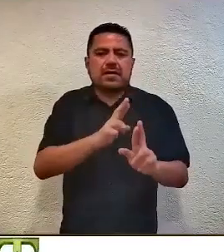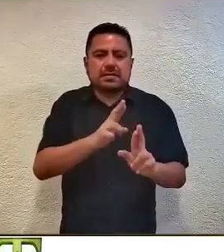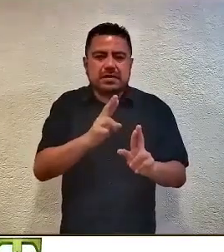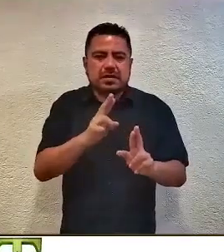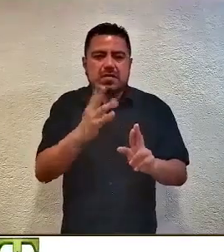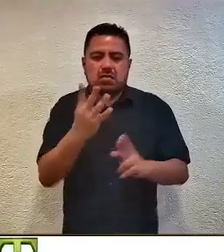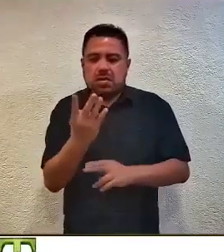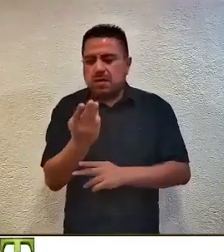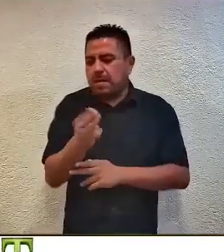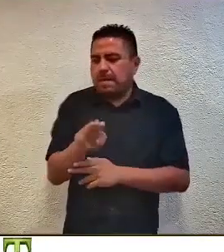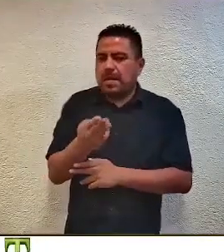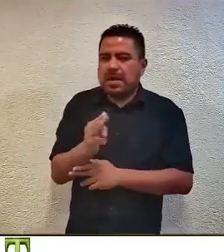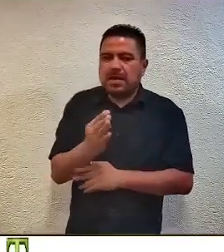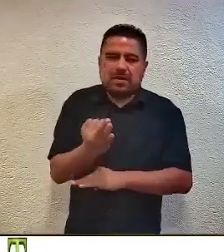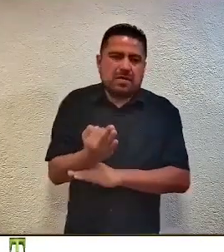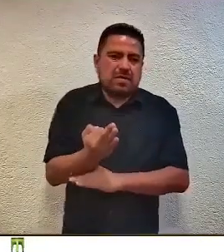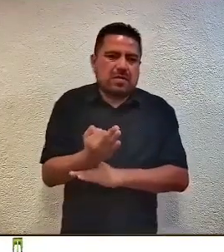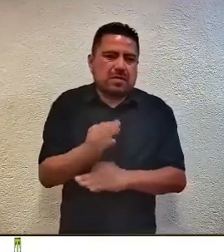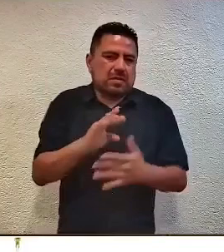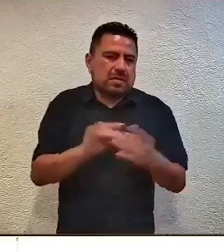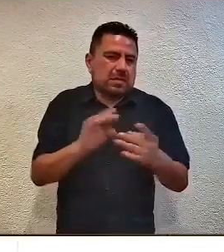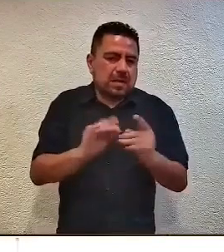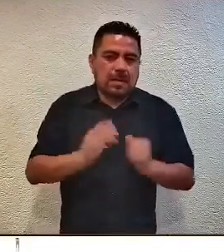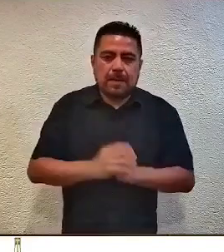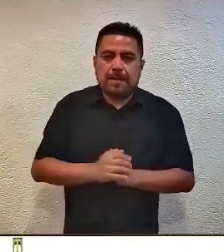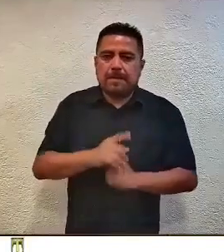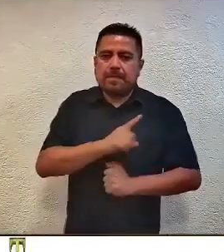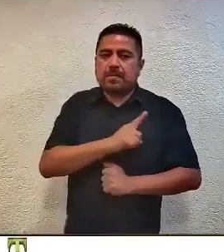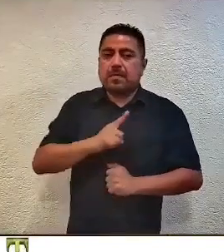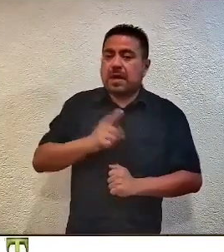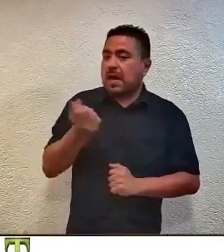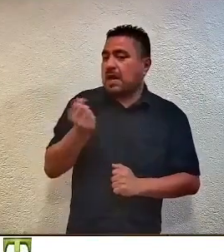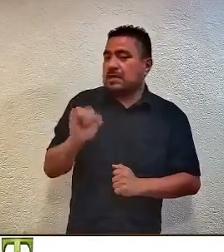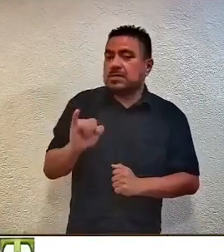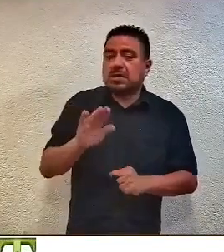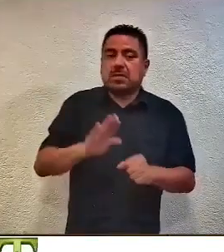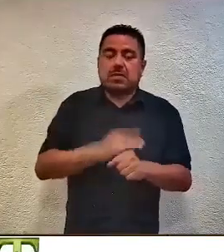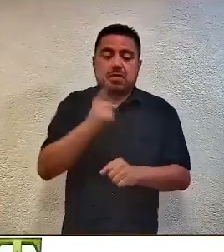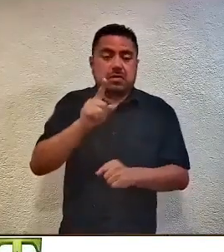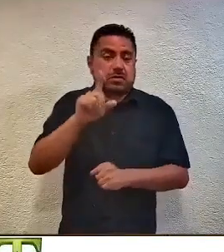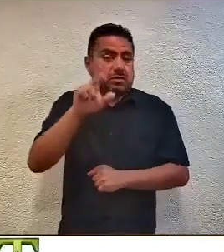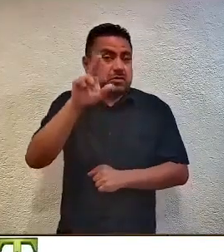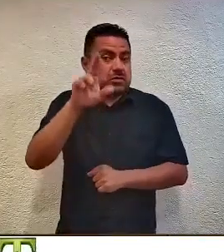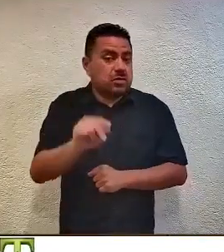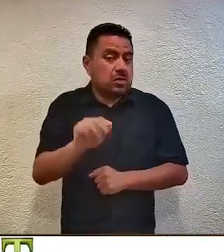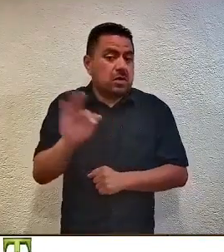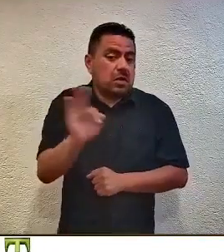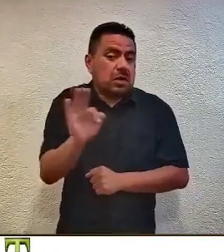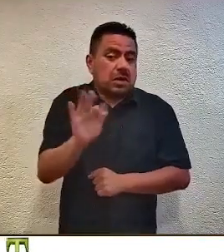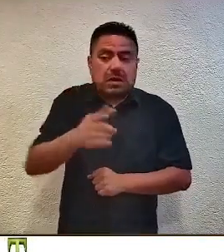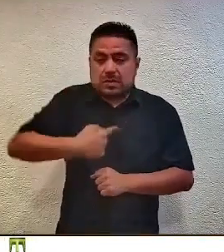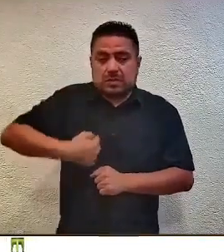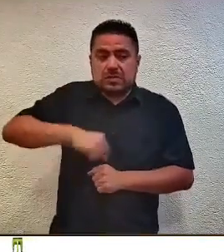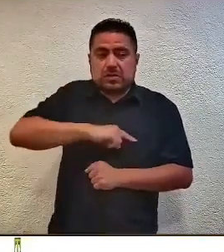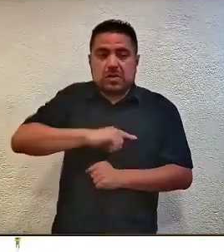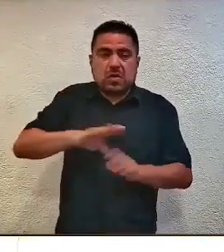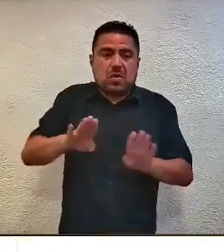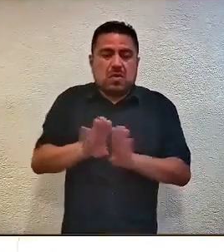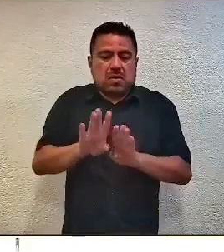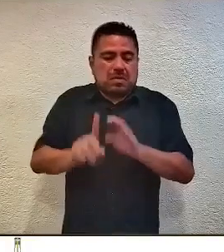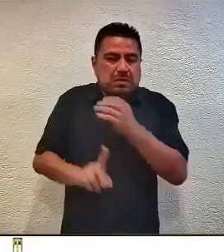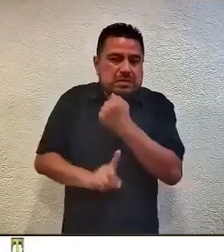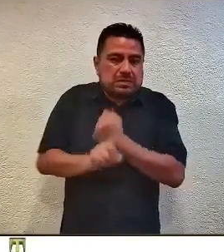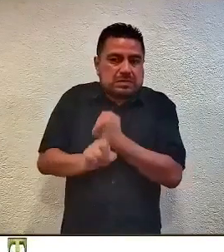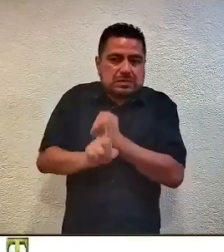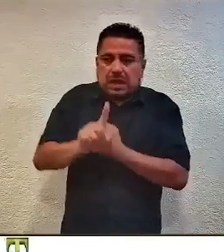mayo previamente descrita. Ello debe ser así, porque de lo contrario nos situaríamos en un desacato